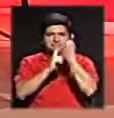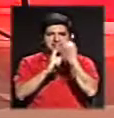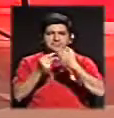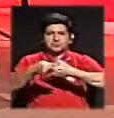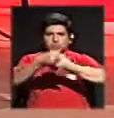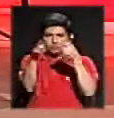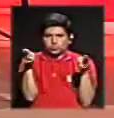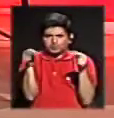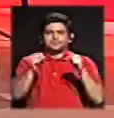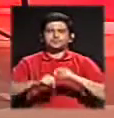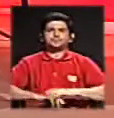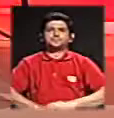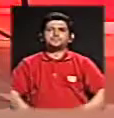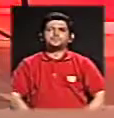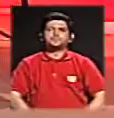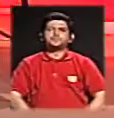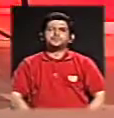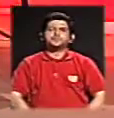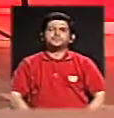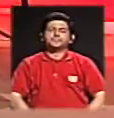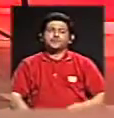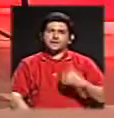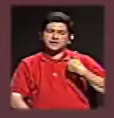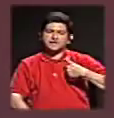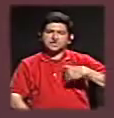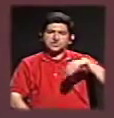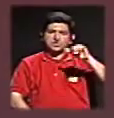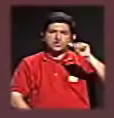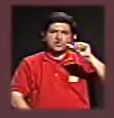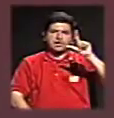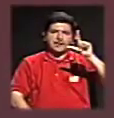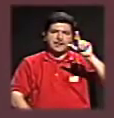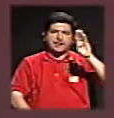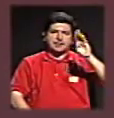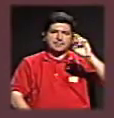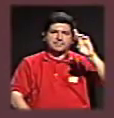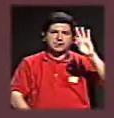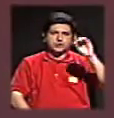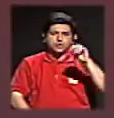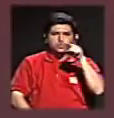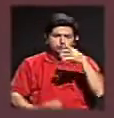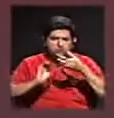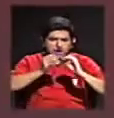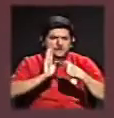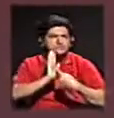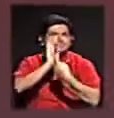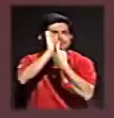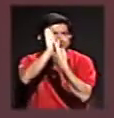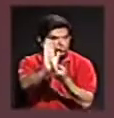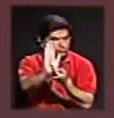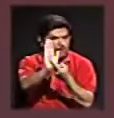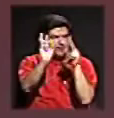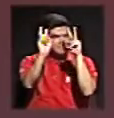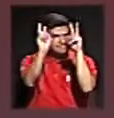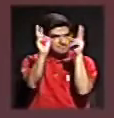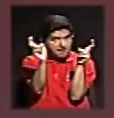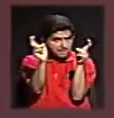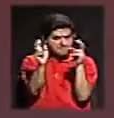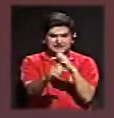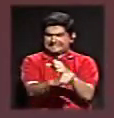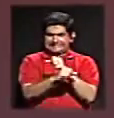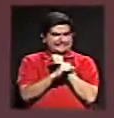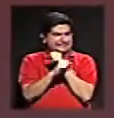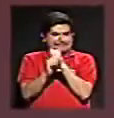Estado de la región. Don Alberto, los números que ustedes dan en el tema de